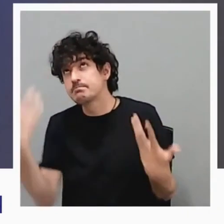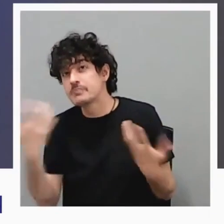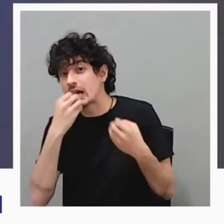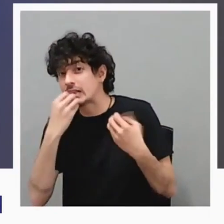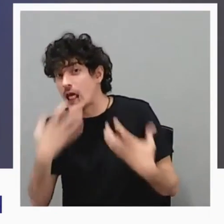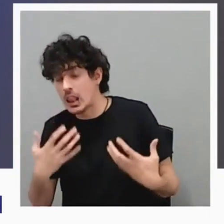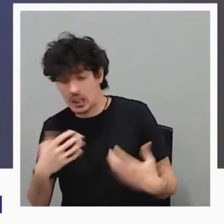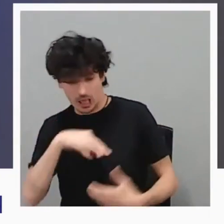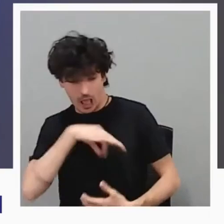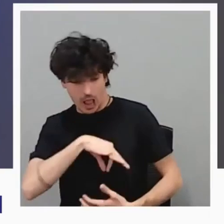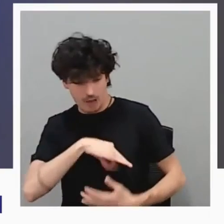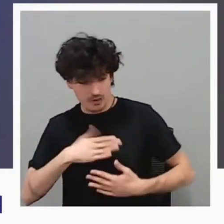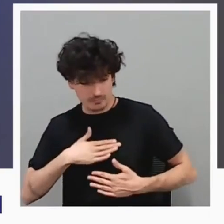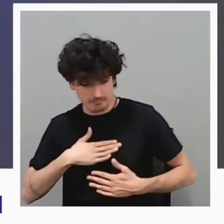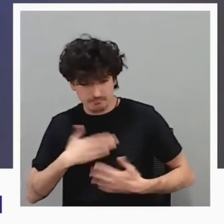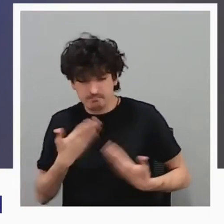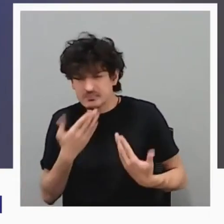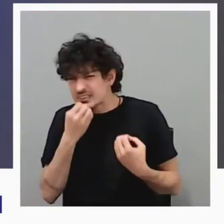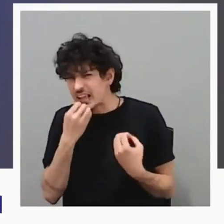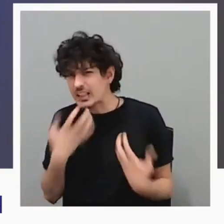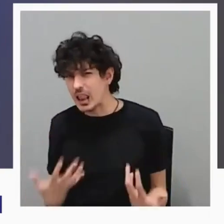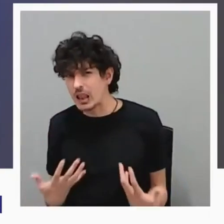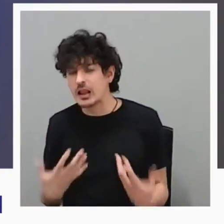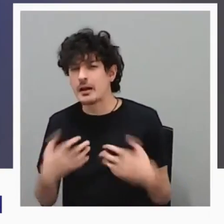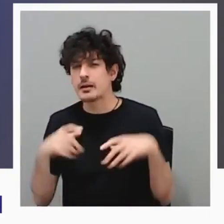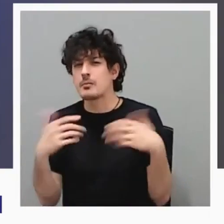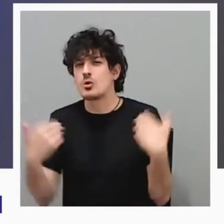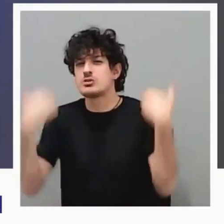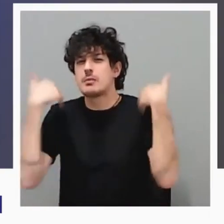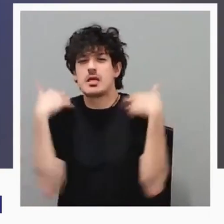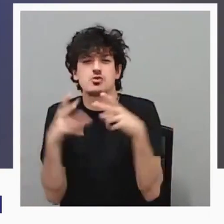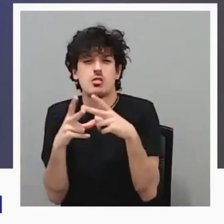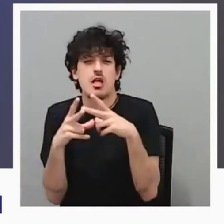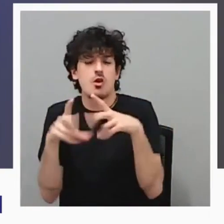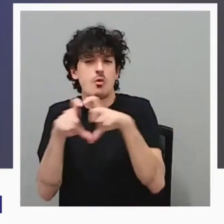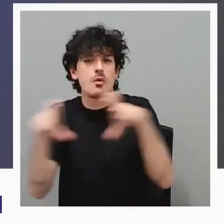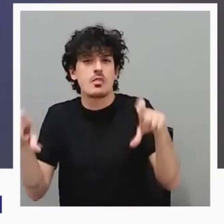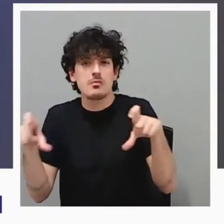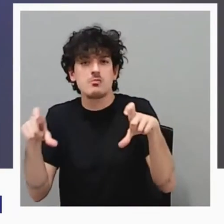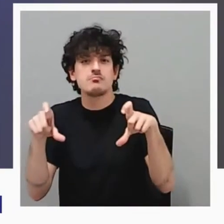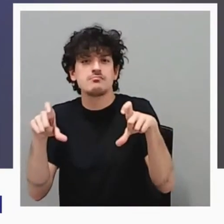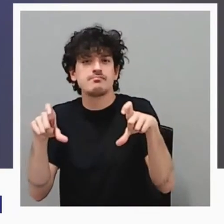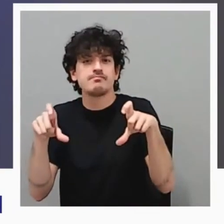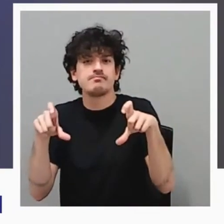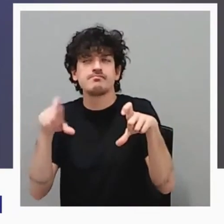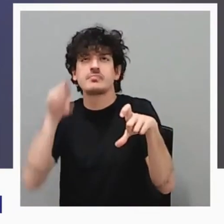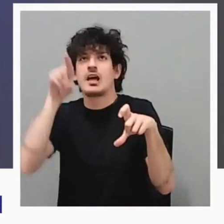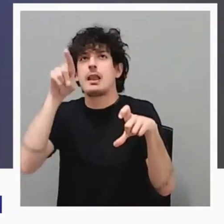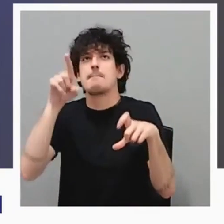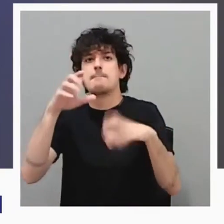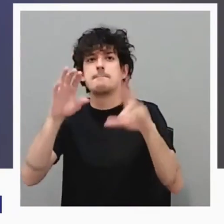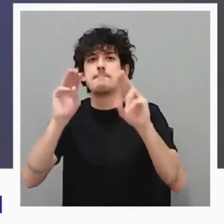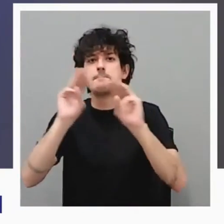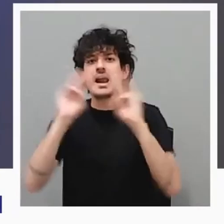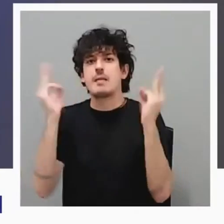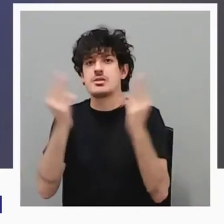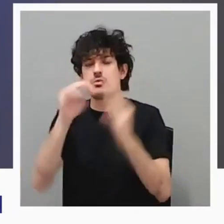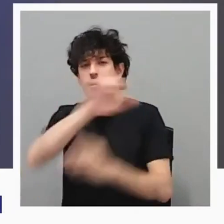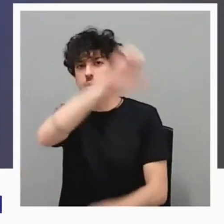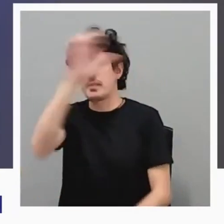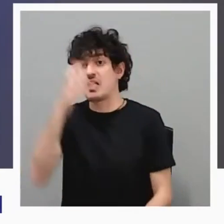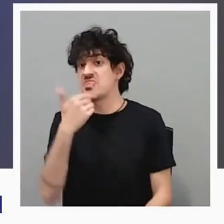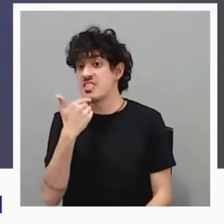La responsabilidad social corporativa la define el Parlamento Europeo como una aplicación voluntaria de